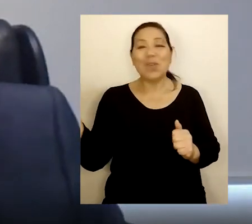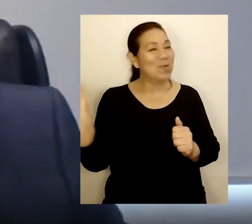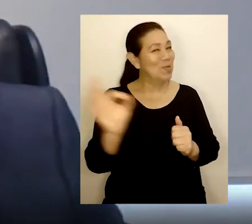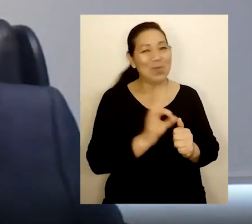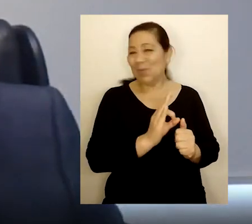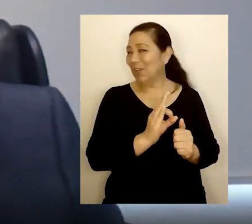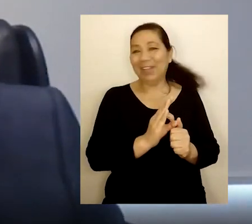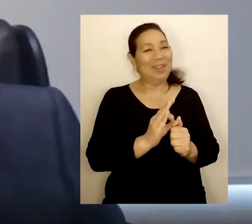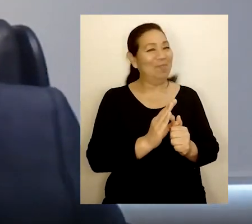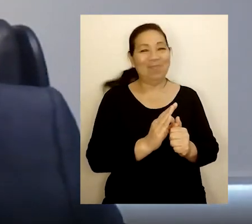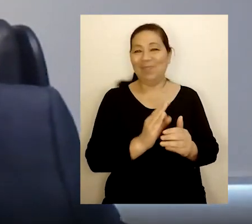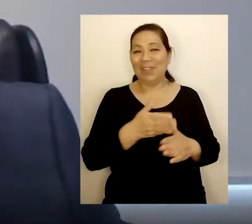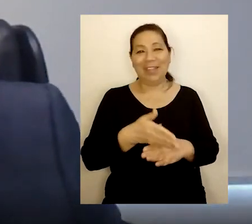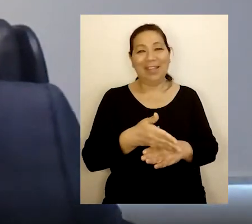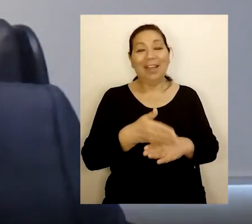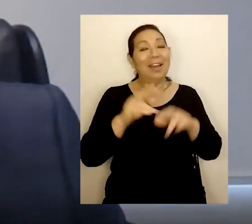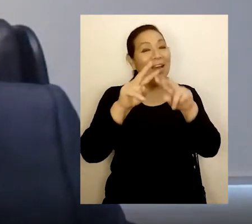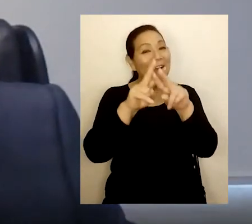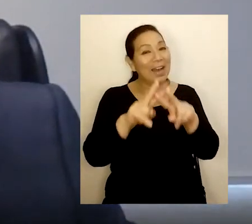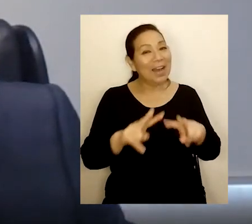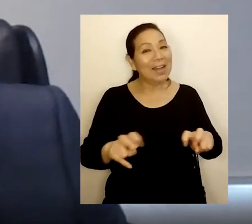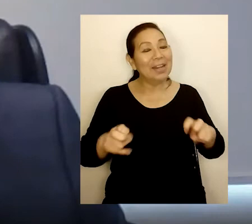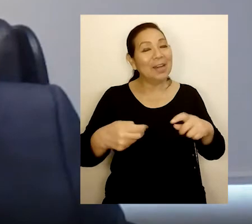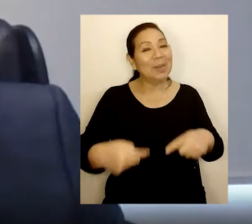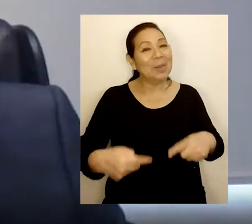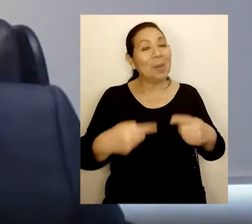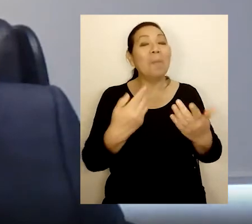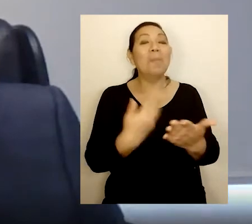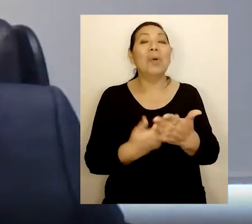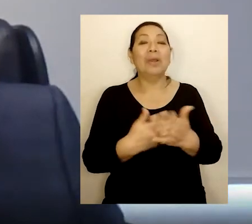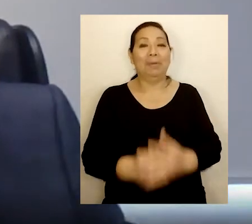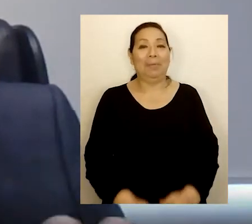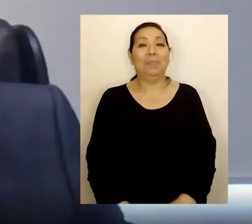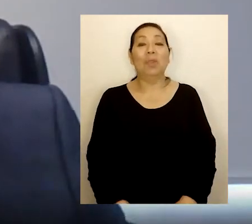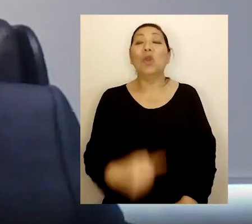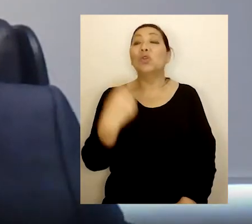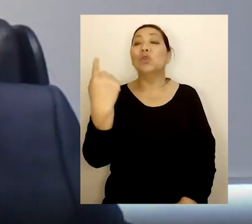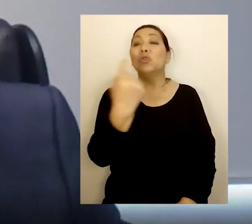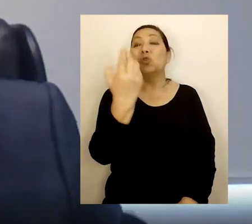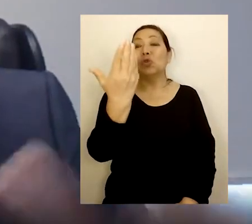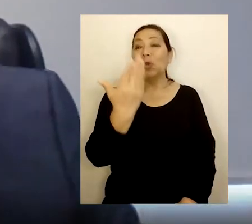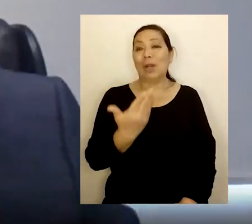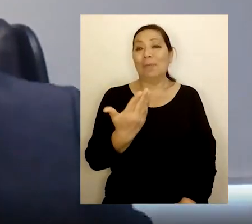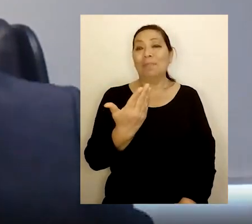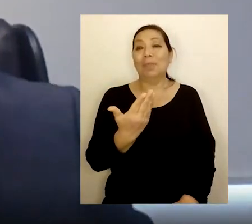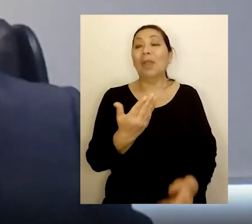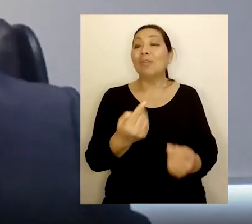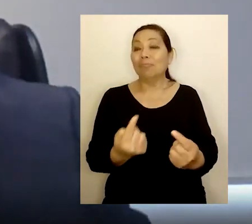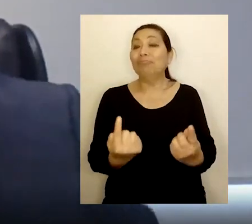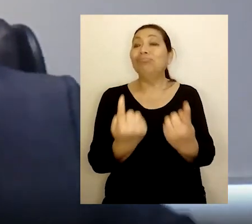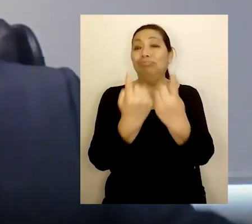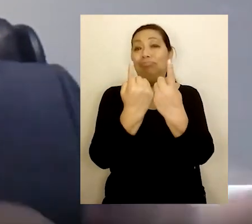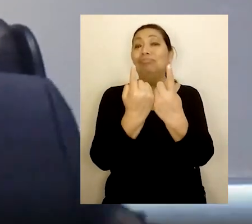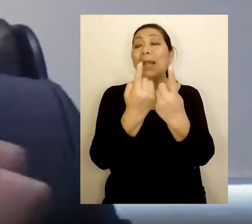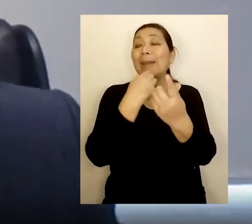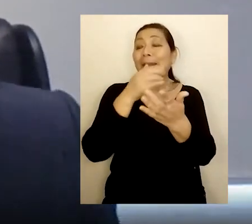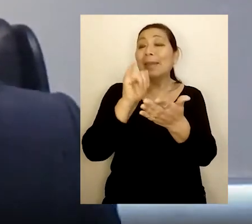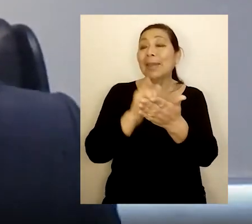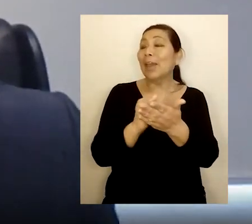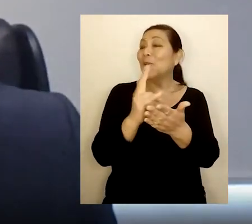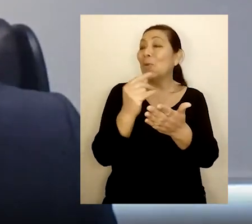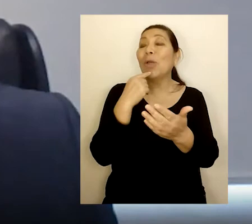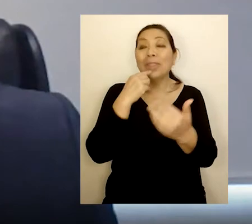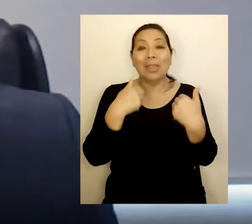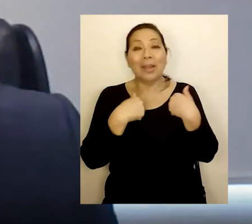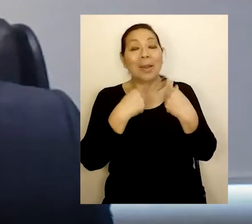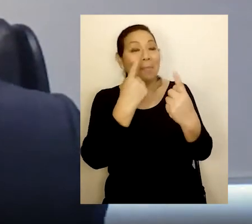nunca ingresaron a analizar el debate probatorio. Solamente compararon y consideraron que a uno